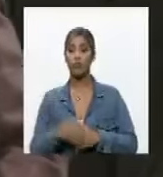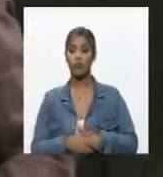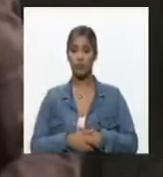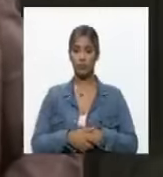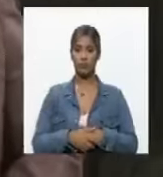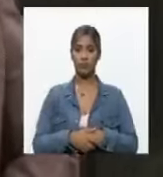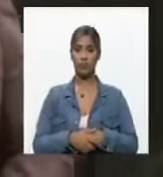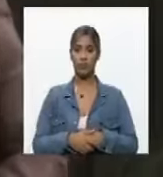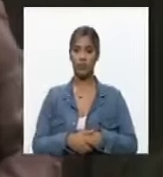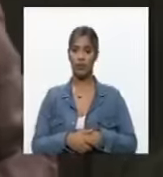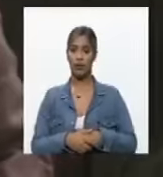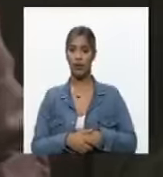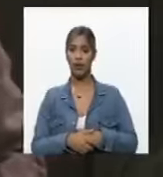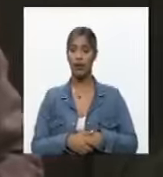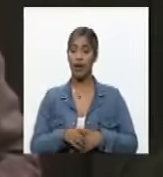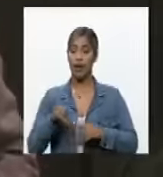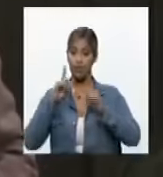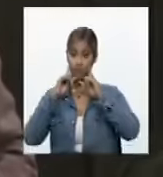que era